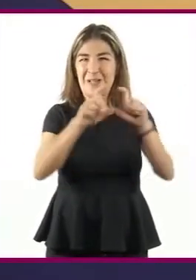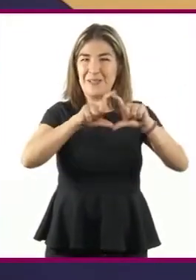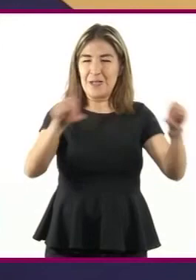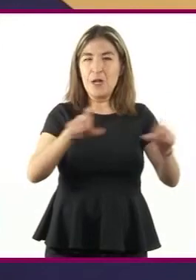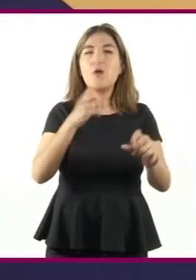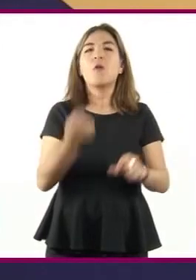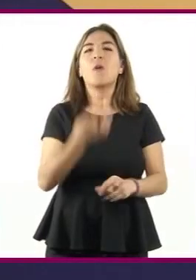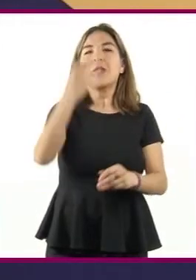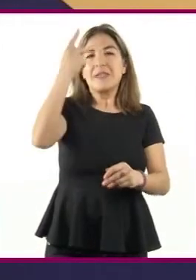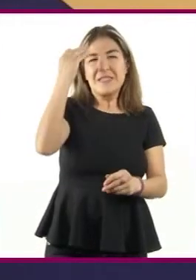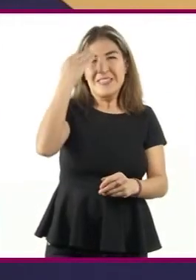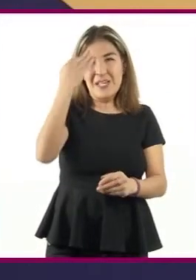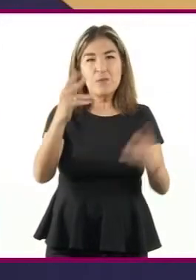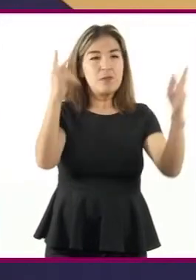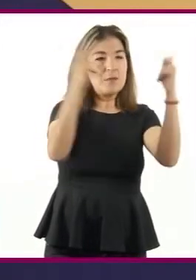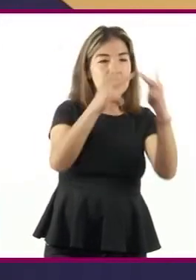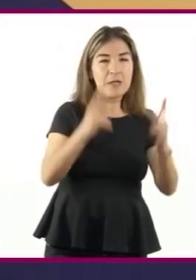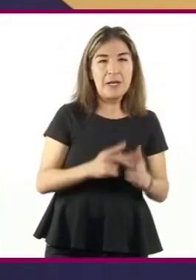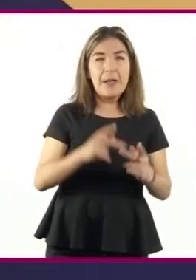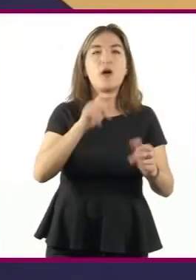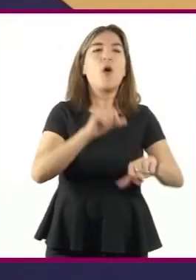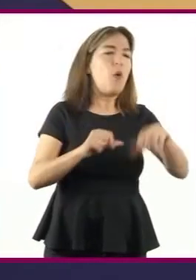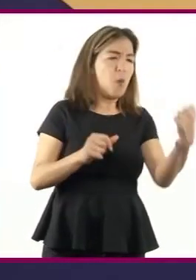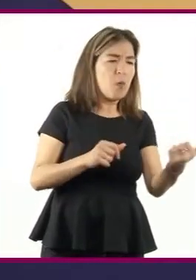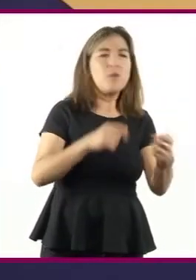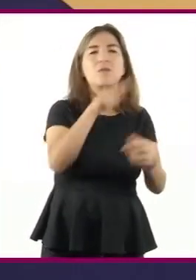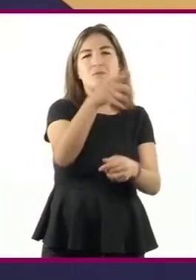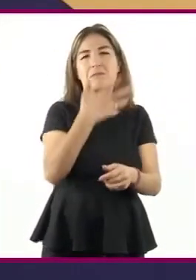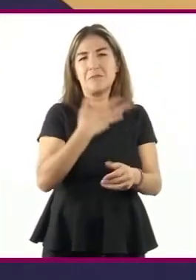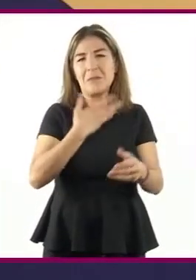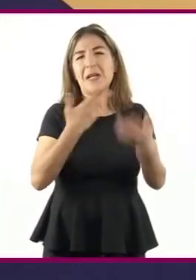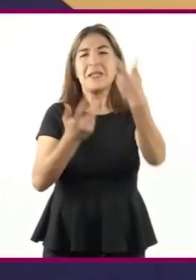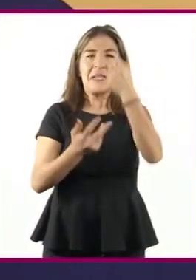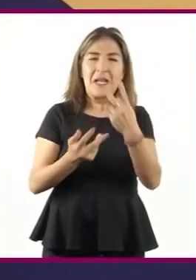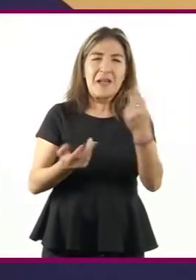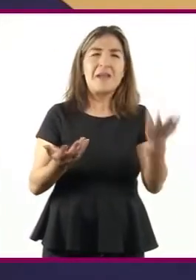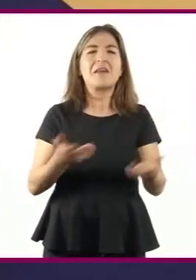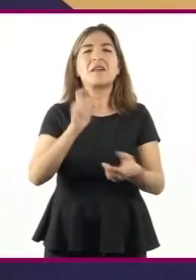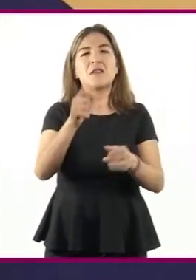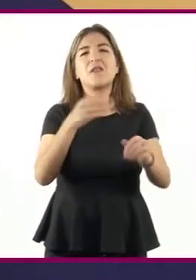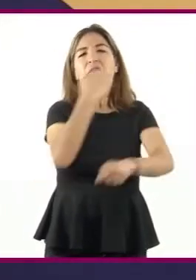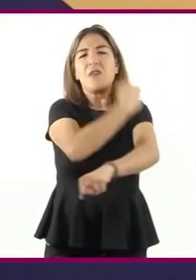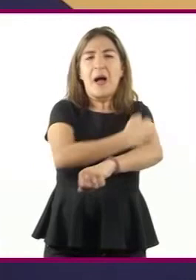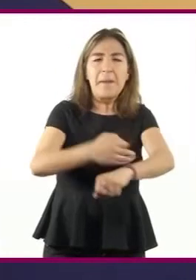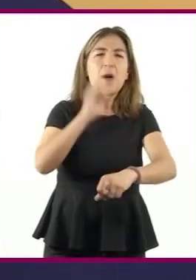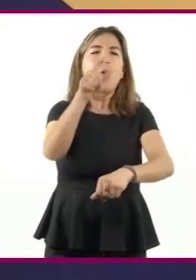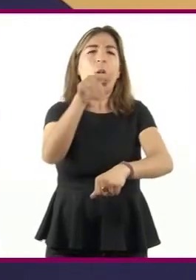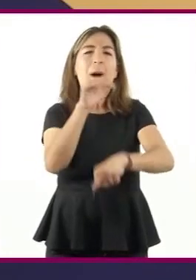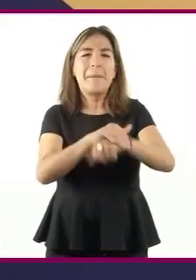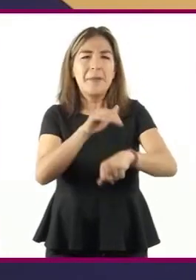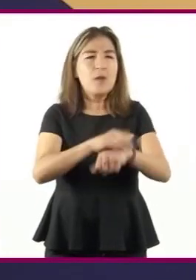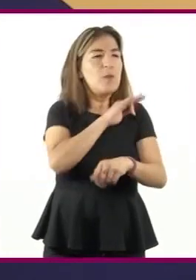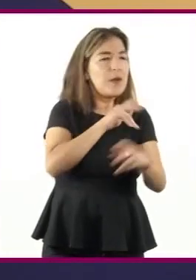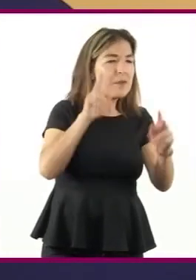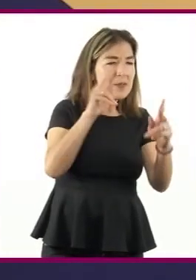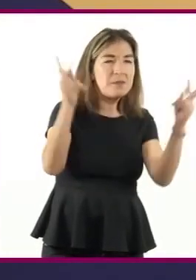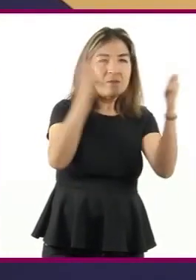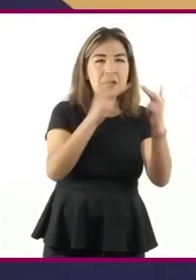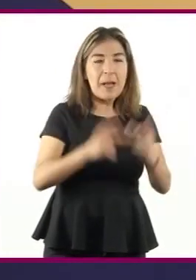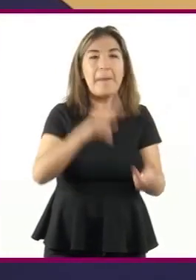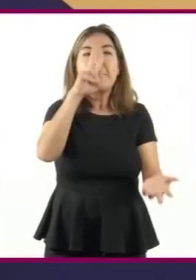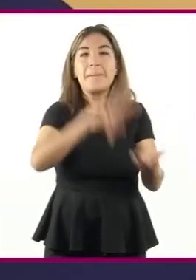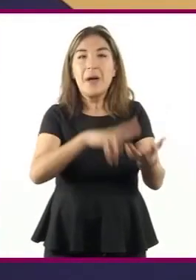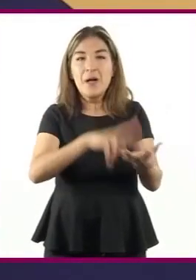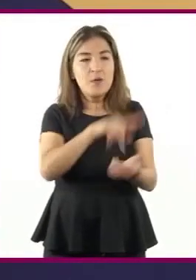es posible, comparen estos valores con otro electrodoméstico similar. Puede ser el de algún familiar o amigo. Escriban los valores de